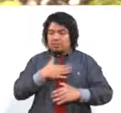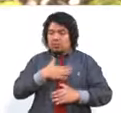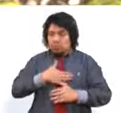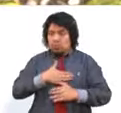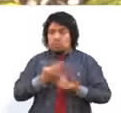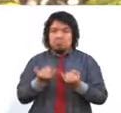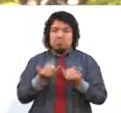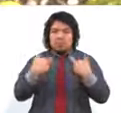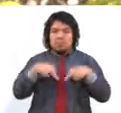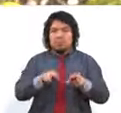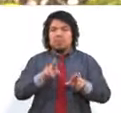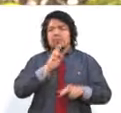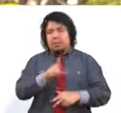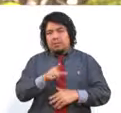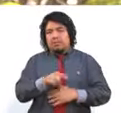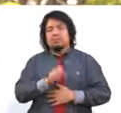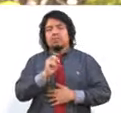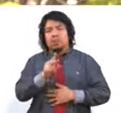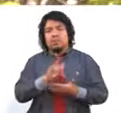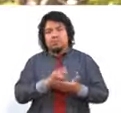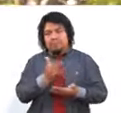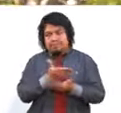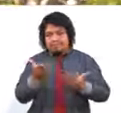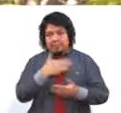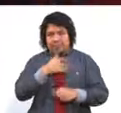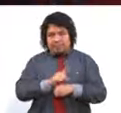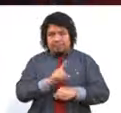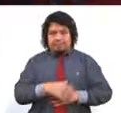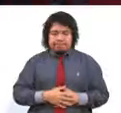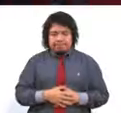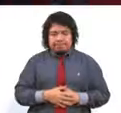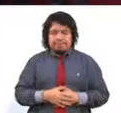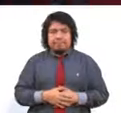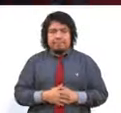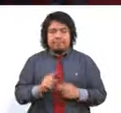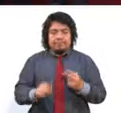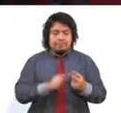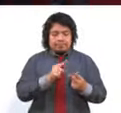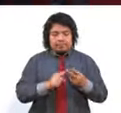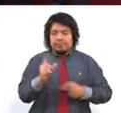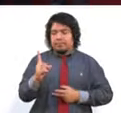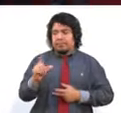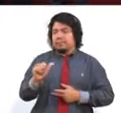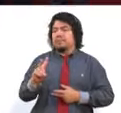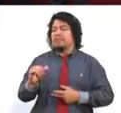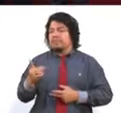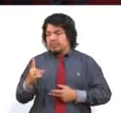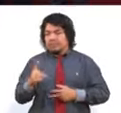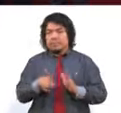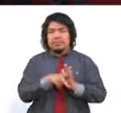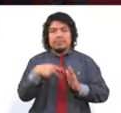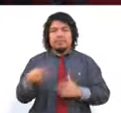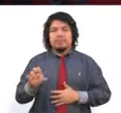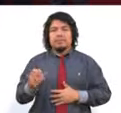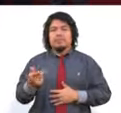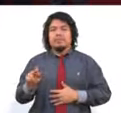más representativo. Muchas gracias. Buen día a todas y todos. Continuamos con David Santiago de Expansión